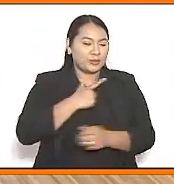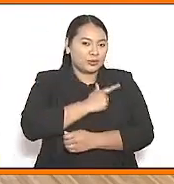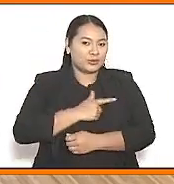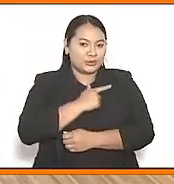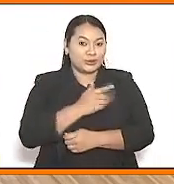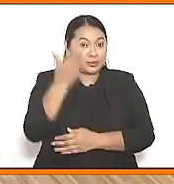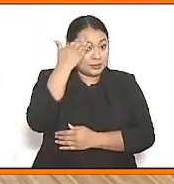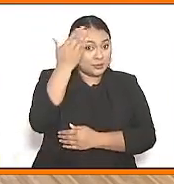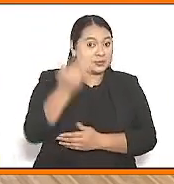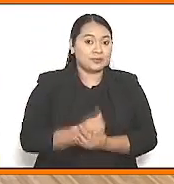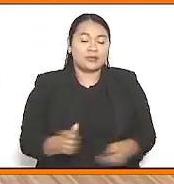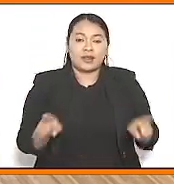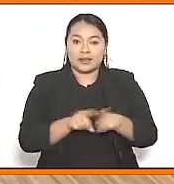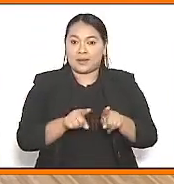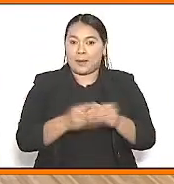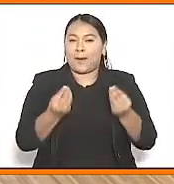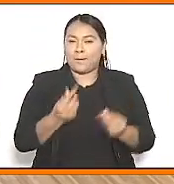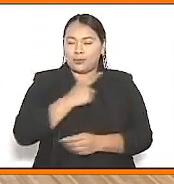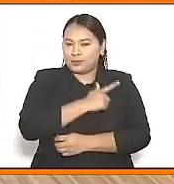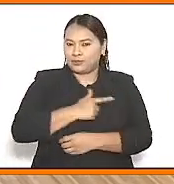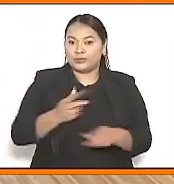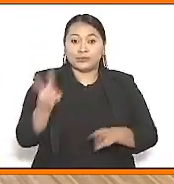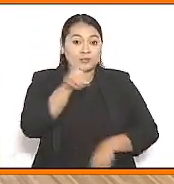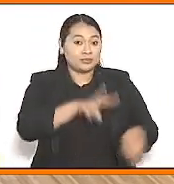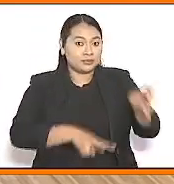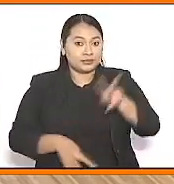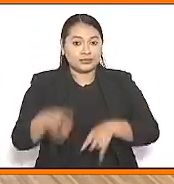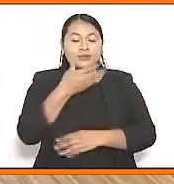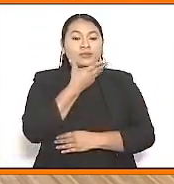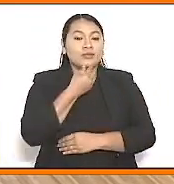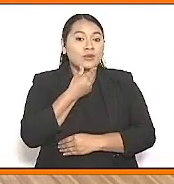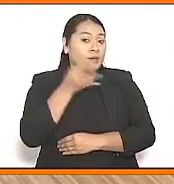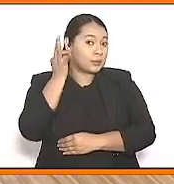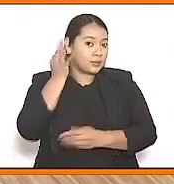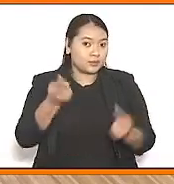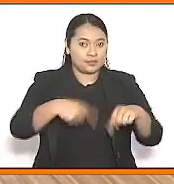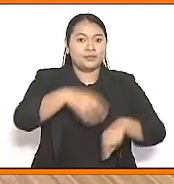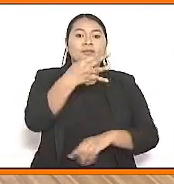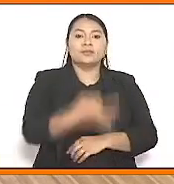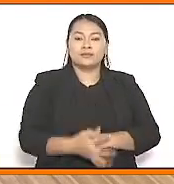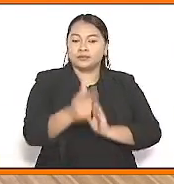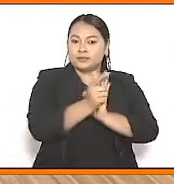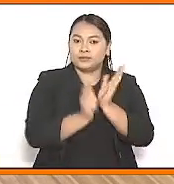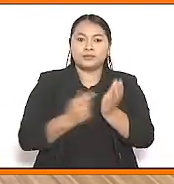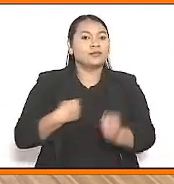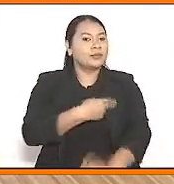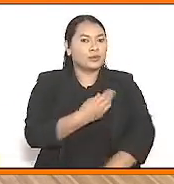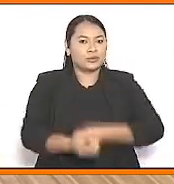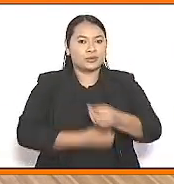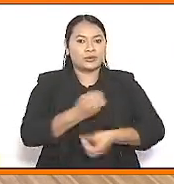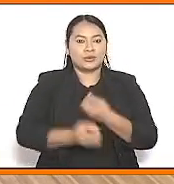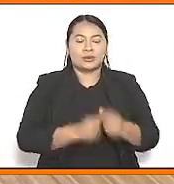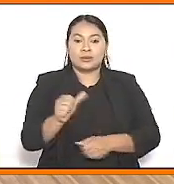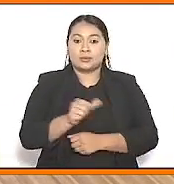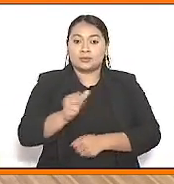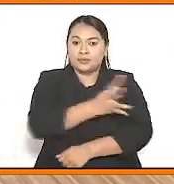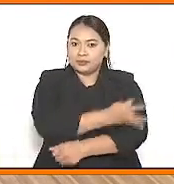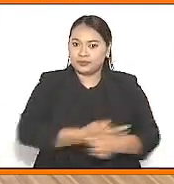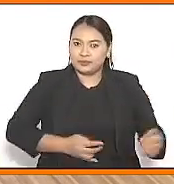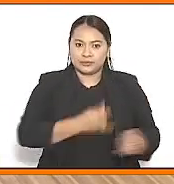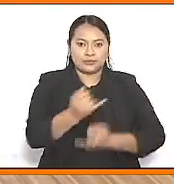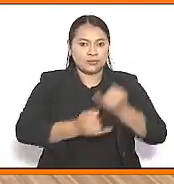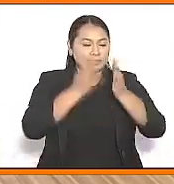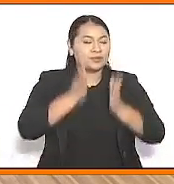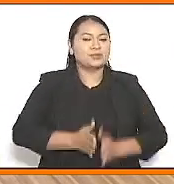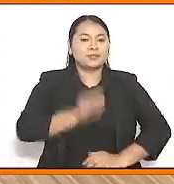placer contar con la presencia de nuestra auditora y notario, quienes están para darle transparencia a cada uno de nuestros sorteos. Si en esta tarde sos jugador para premiados,